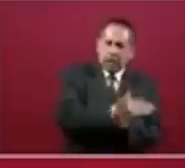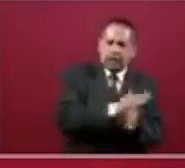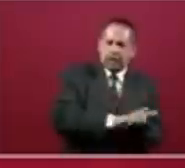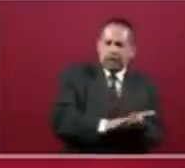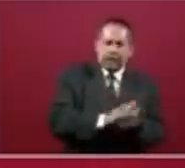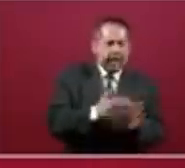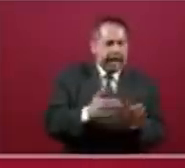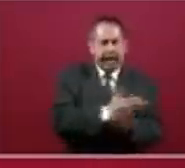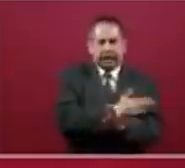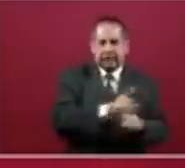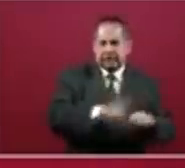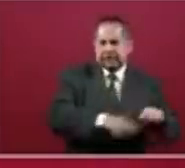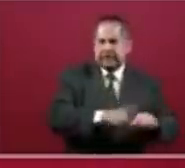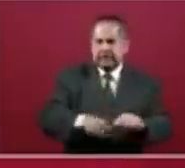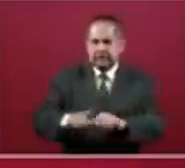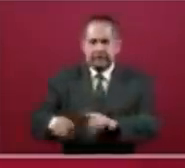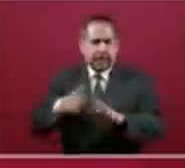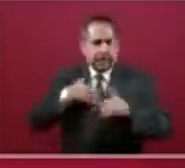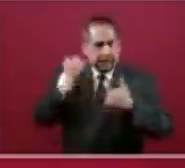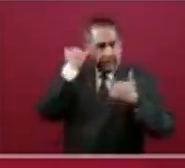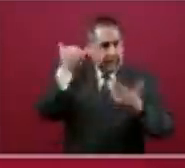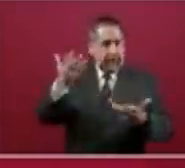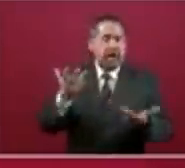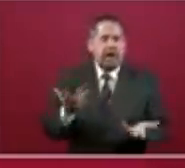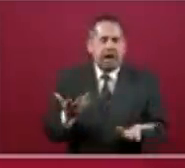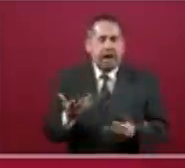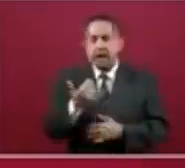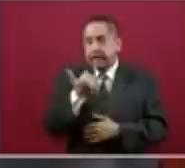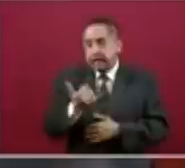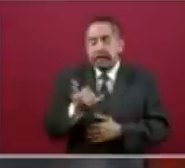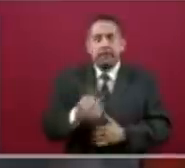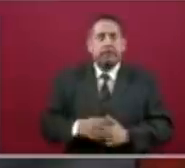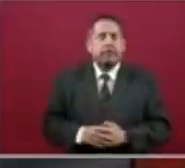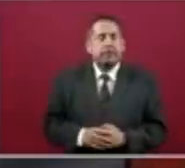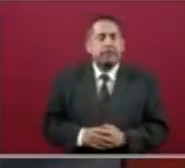Es mi punto de vista. Y